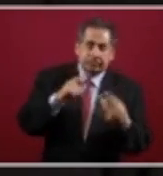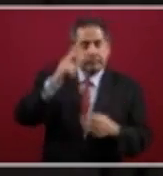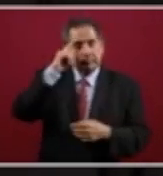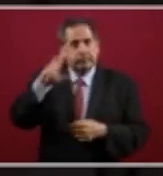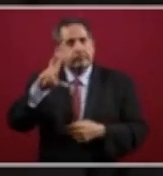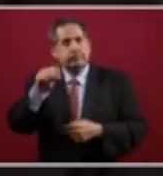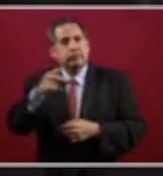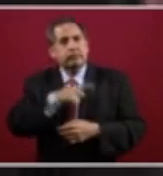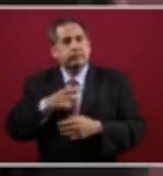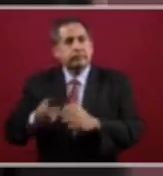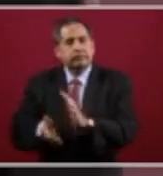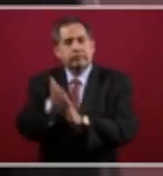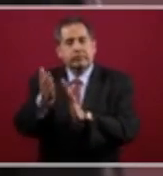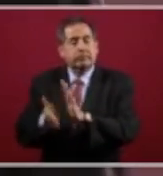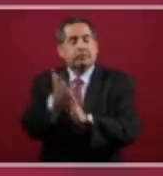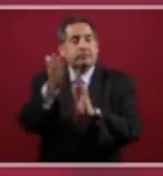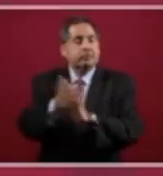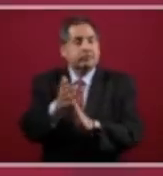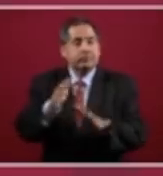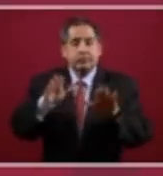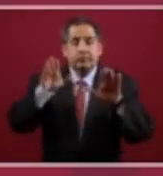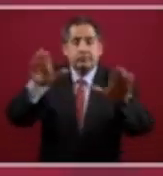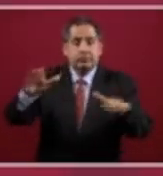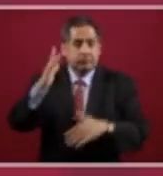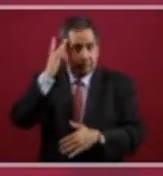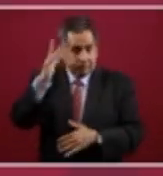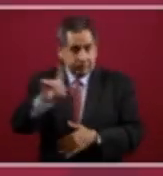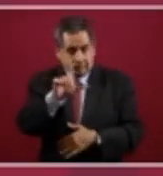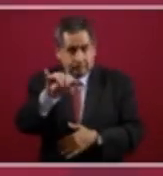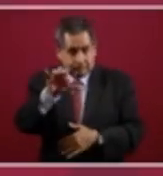construya el aeropuerto de Santa Lucía?